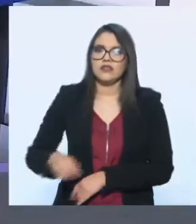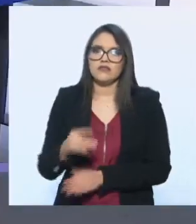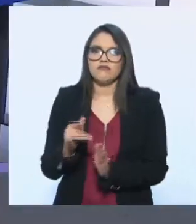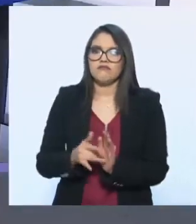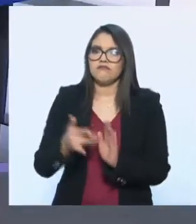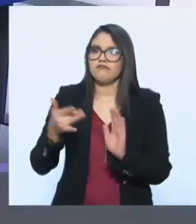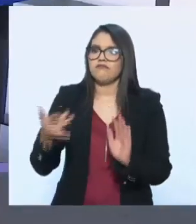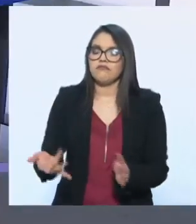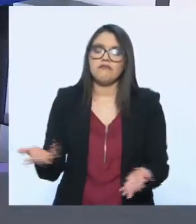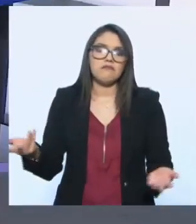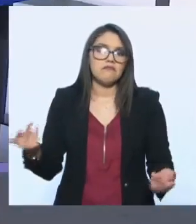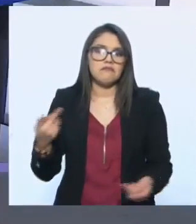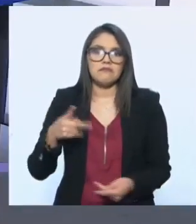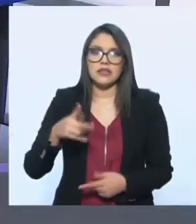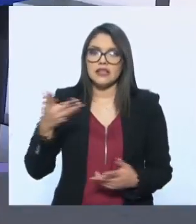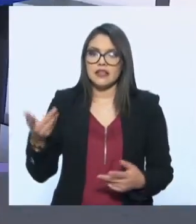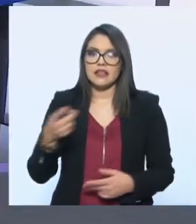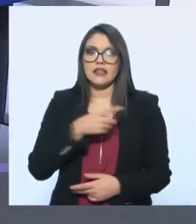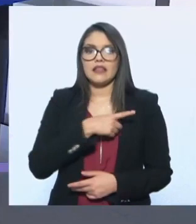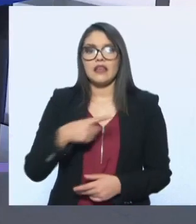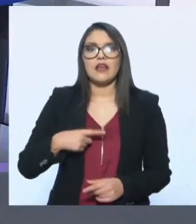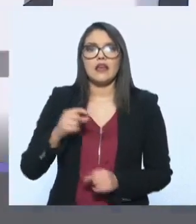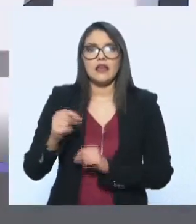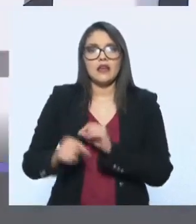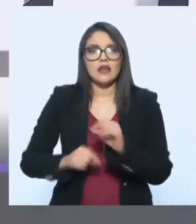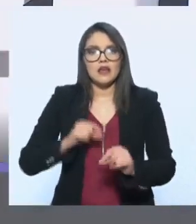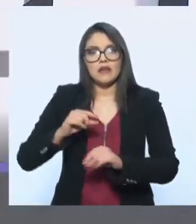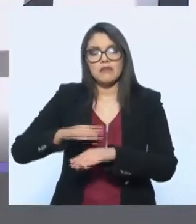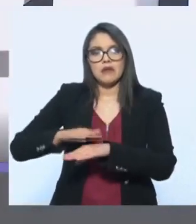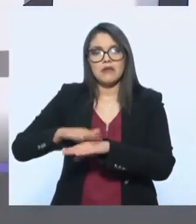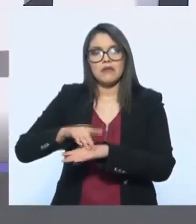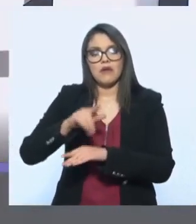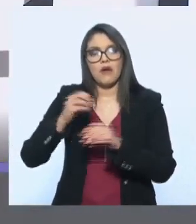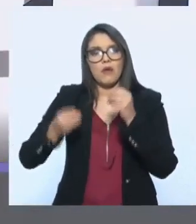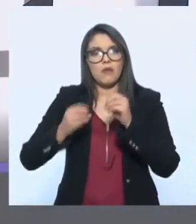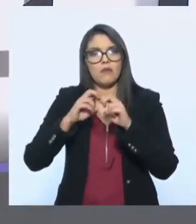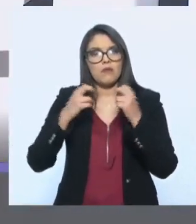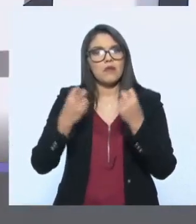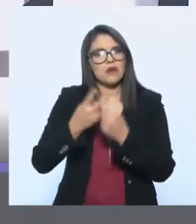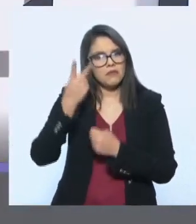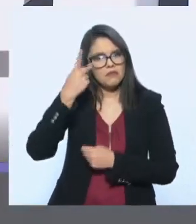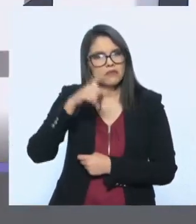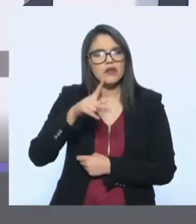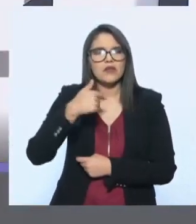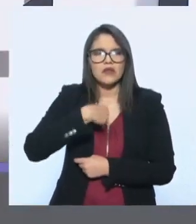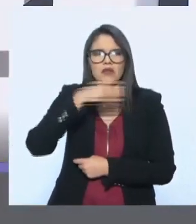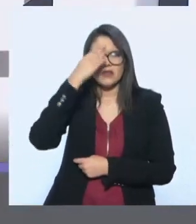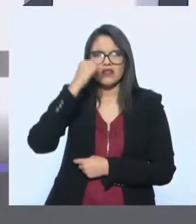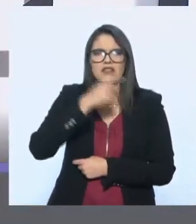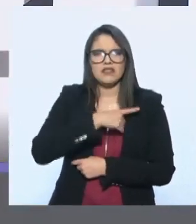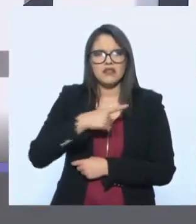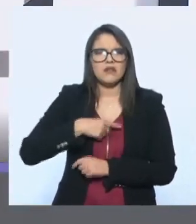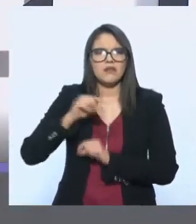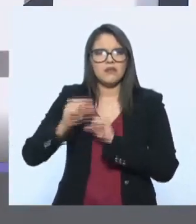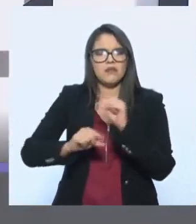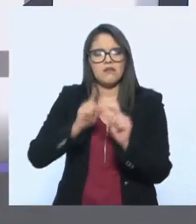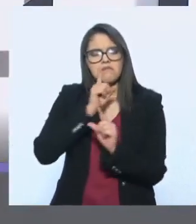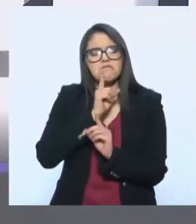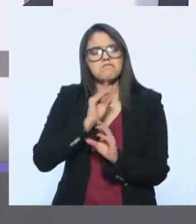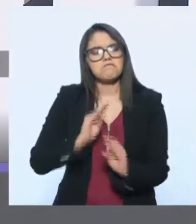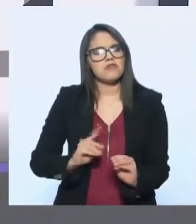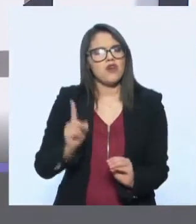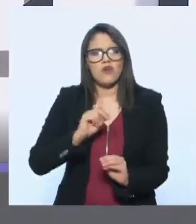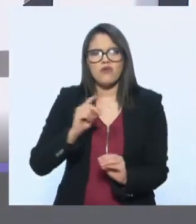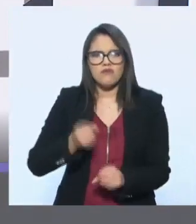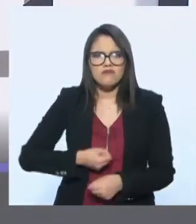yo creo que, se hizo notar este caso del magistrado, pero sí tendríamos que levantar la voz porque dijéramos cómo